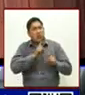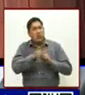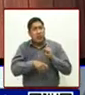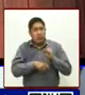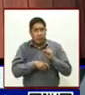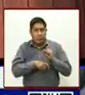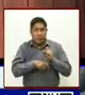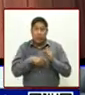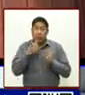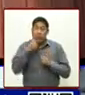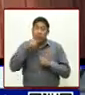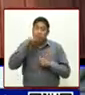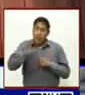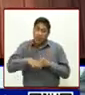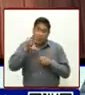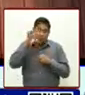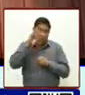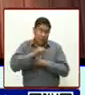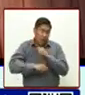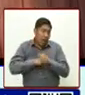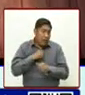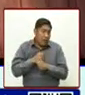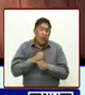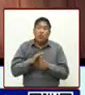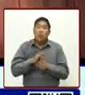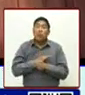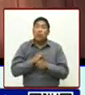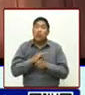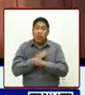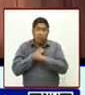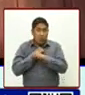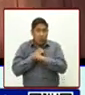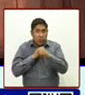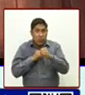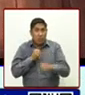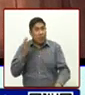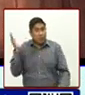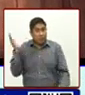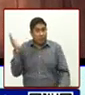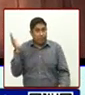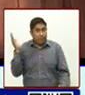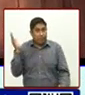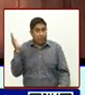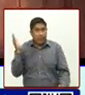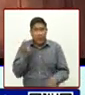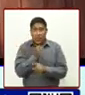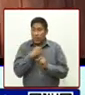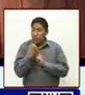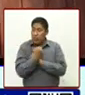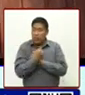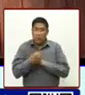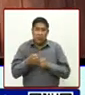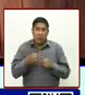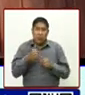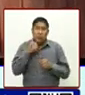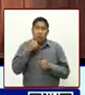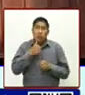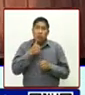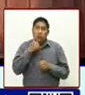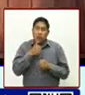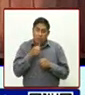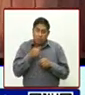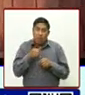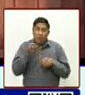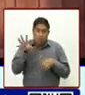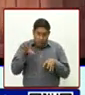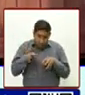7 años de edad. En las próximas horas el Ministerio Público tendrá que ver la situación legal de esta persona, quien